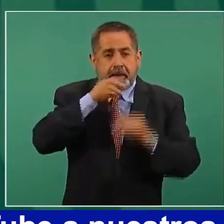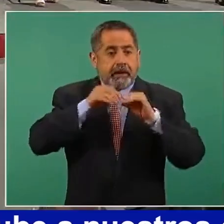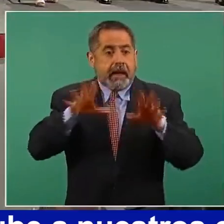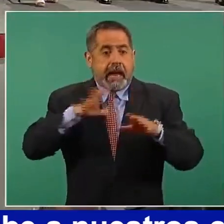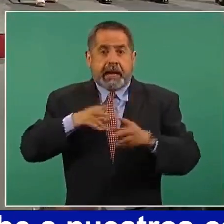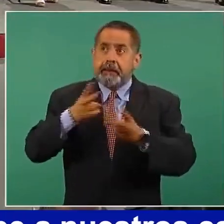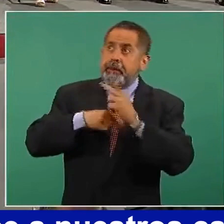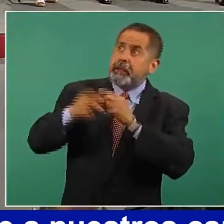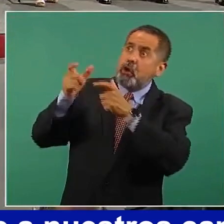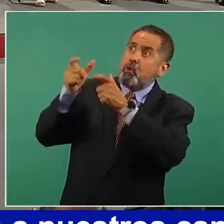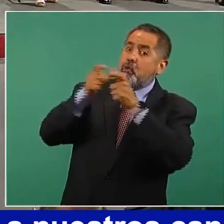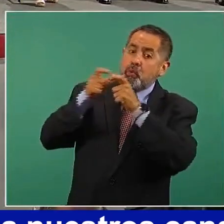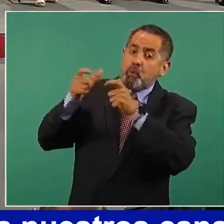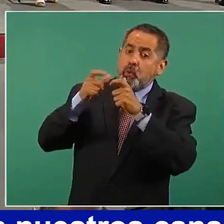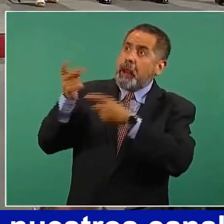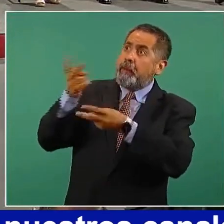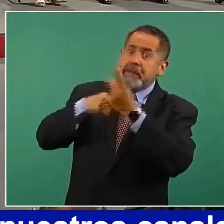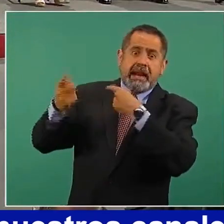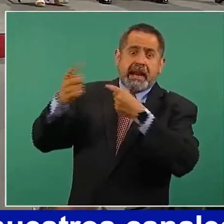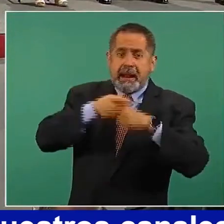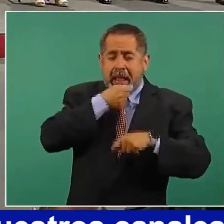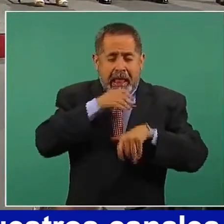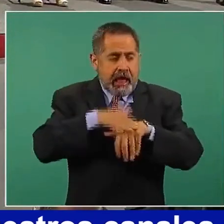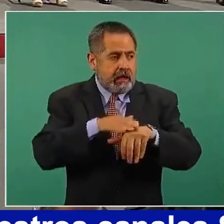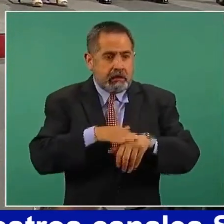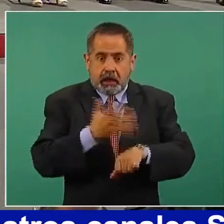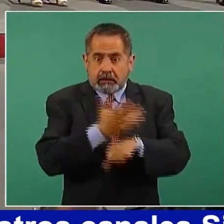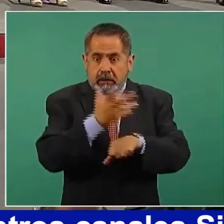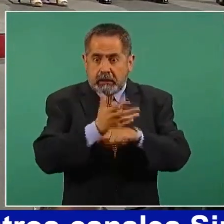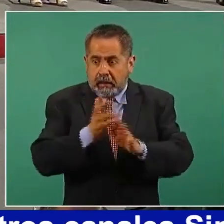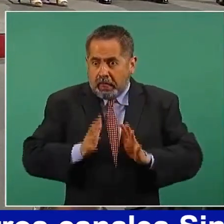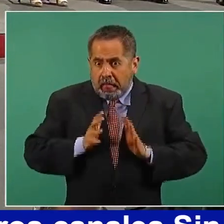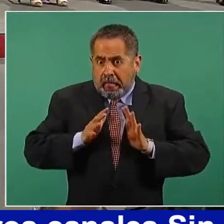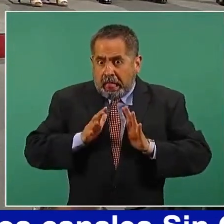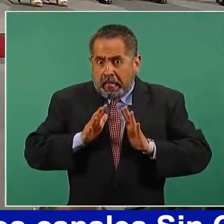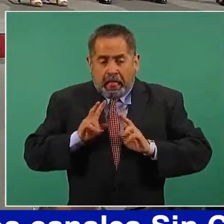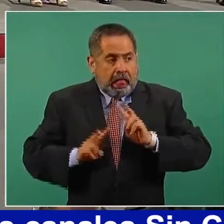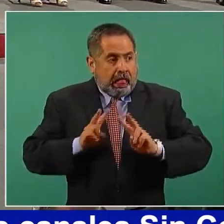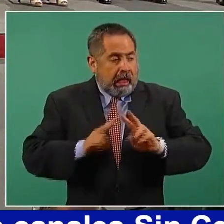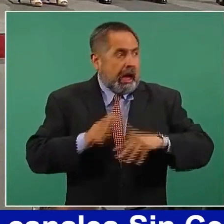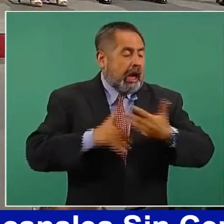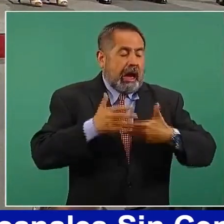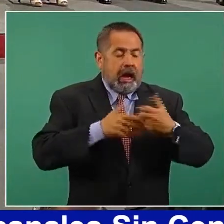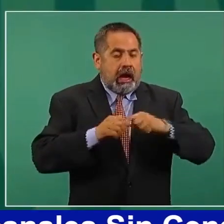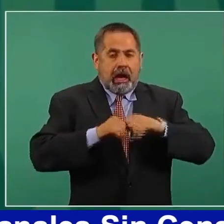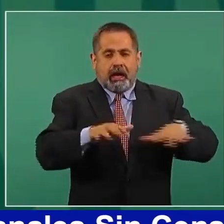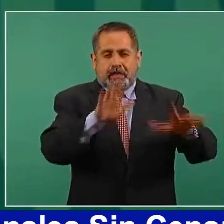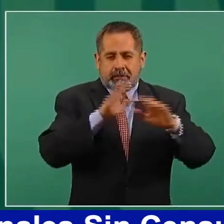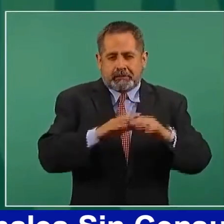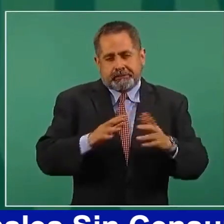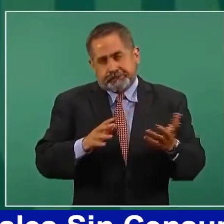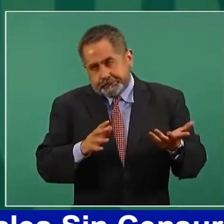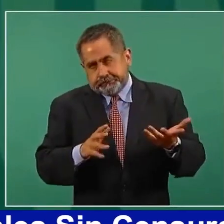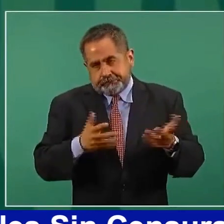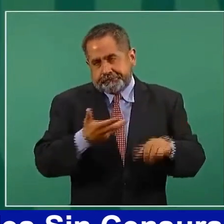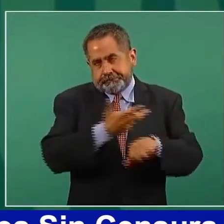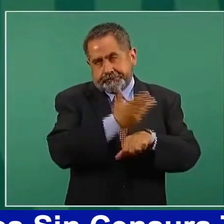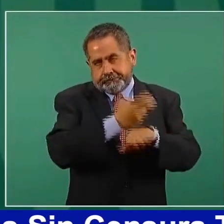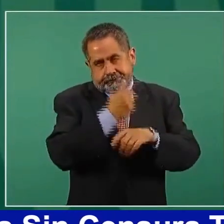extraterrestre. Y los norteamericanos lo creyeron. Bueno, los norteamericanos en ese momento creían muchas cosas.